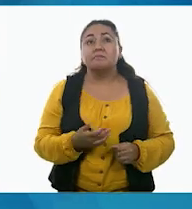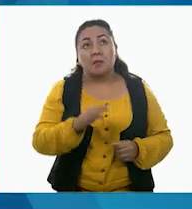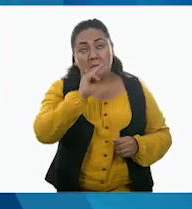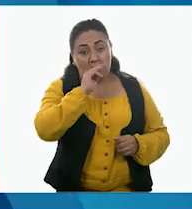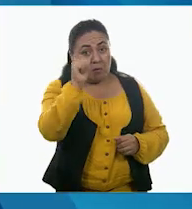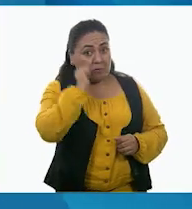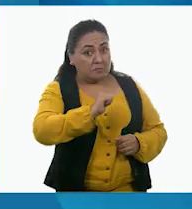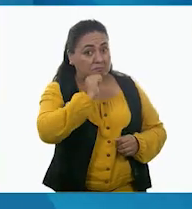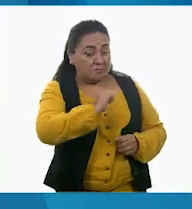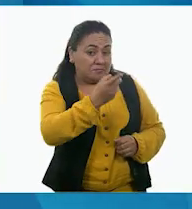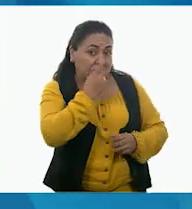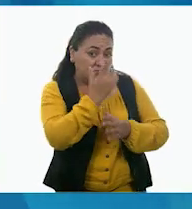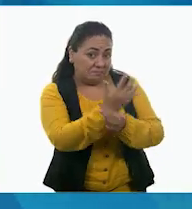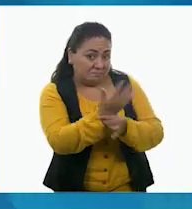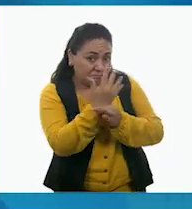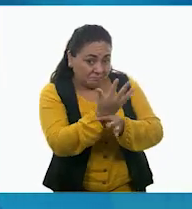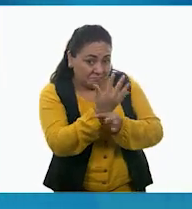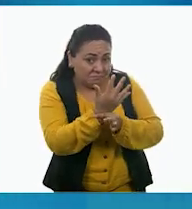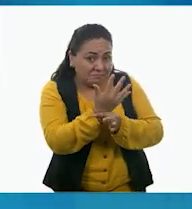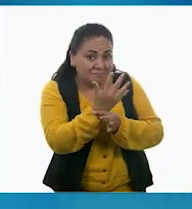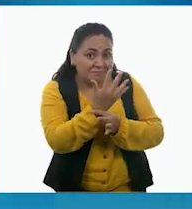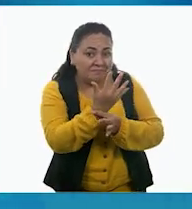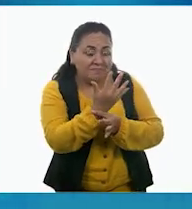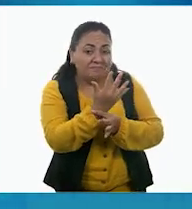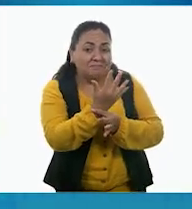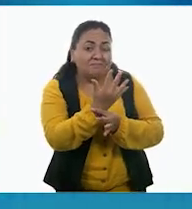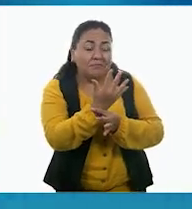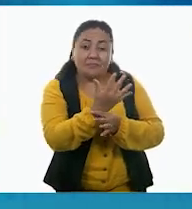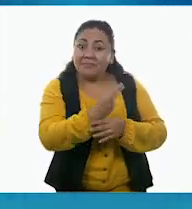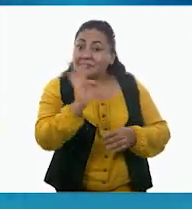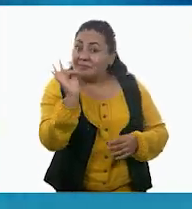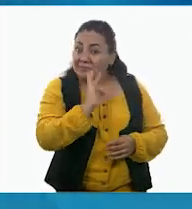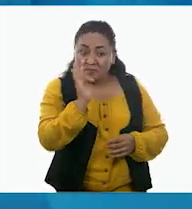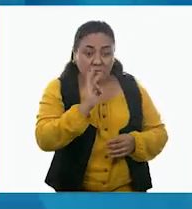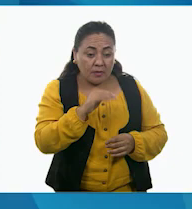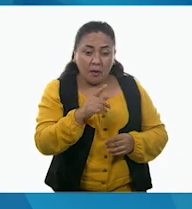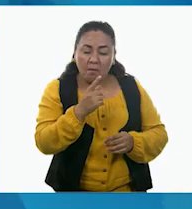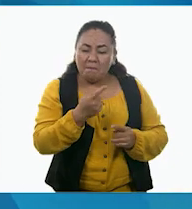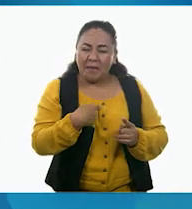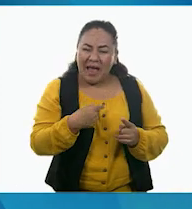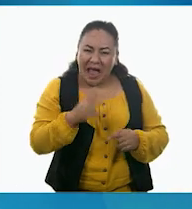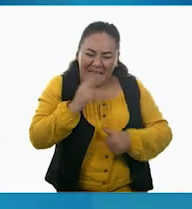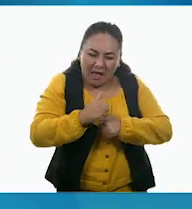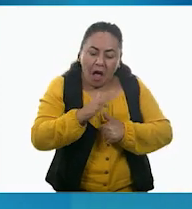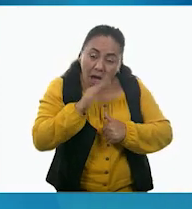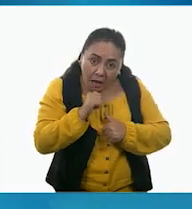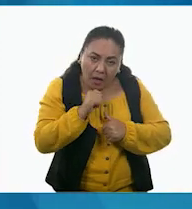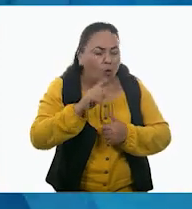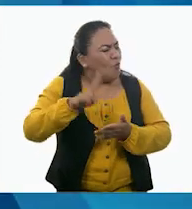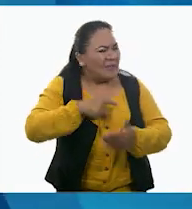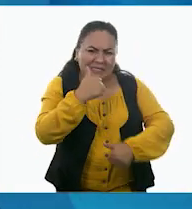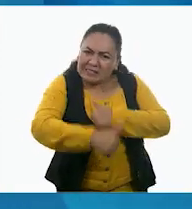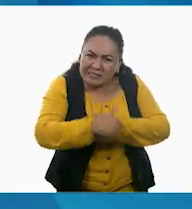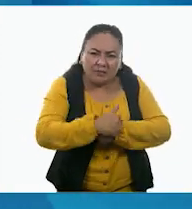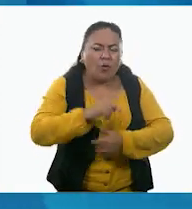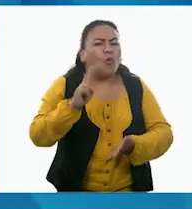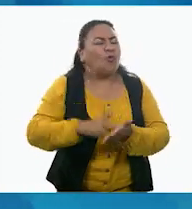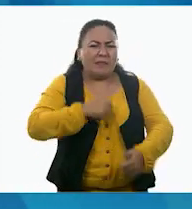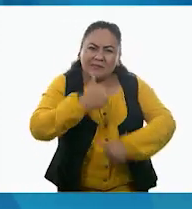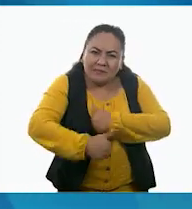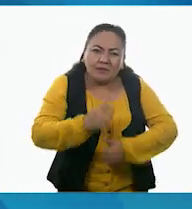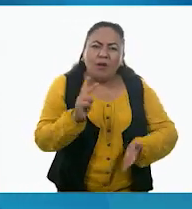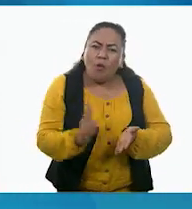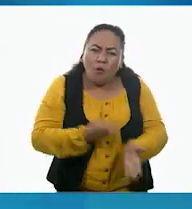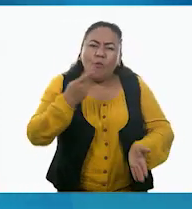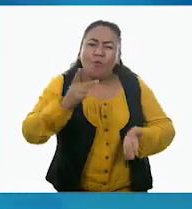chipan echilía manimoli na haya tla y panas cuas topan a moti hueli tlatlani chiyeyeko sepa guanok sepa?